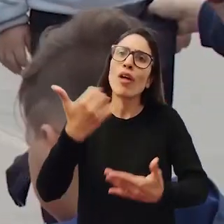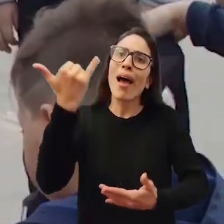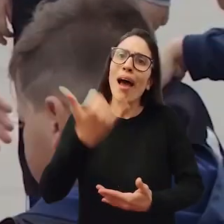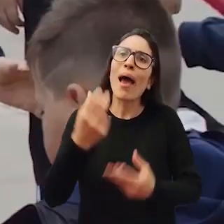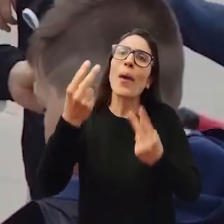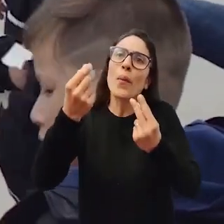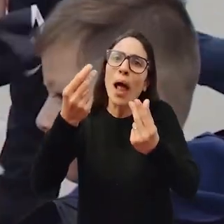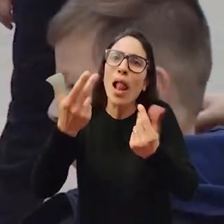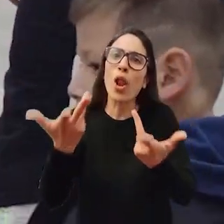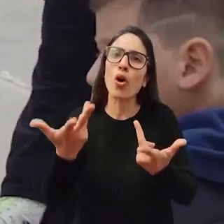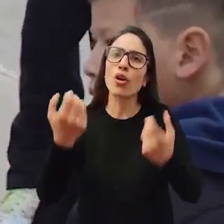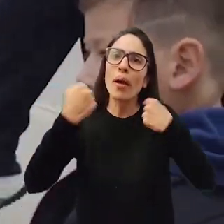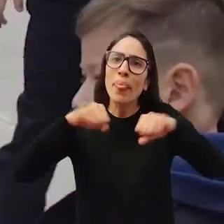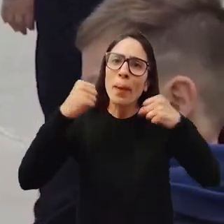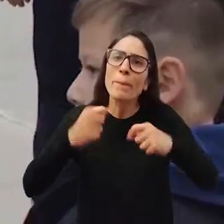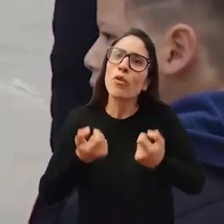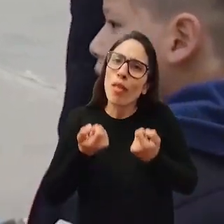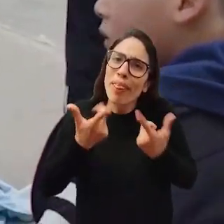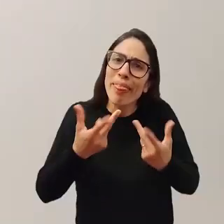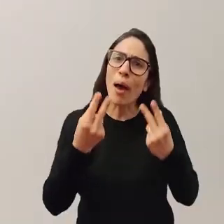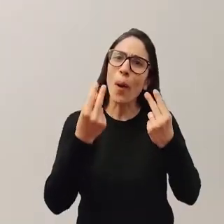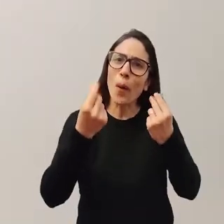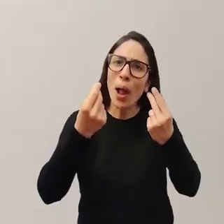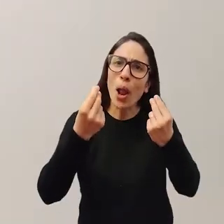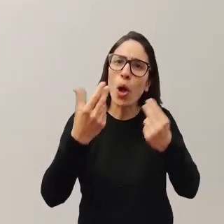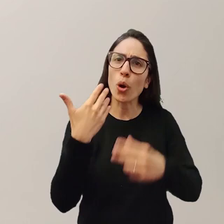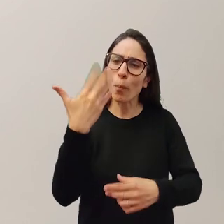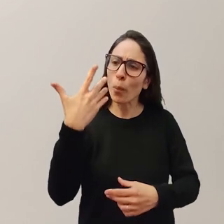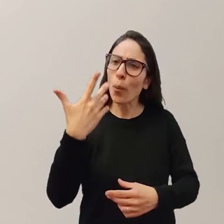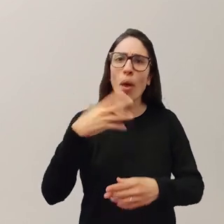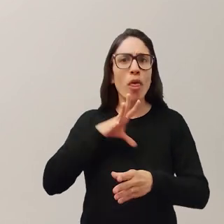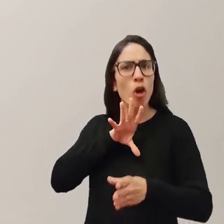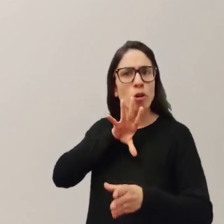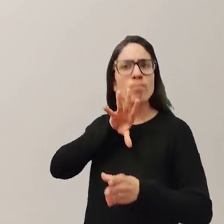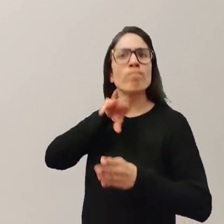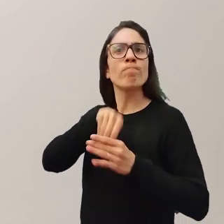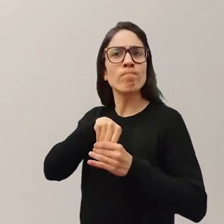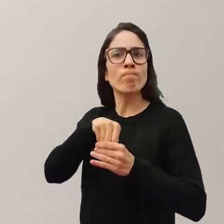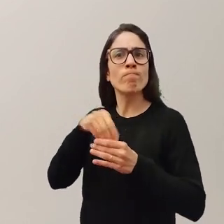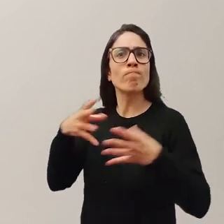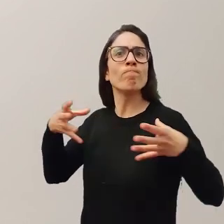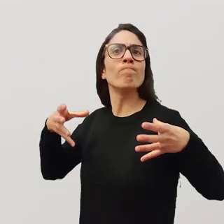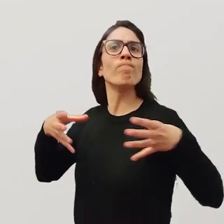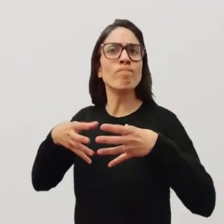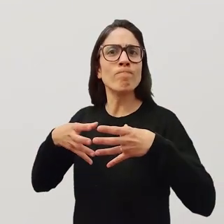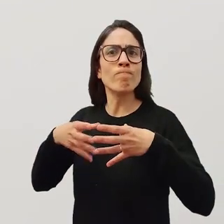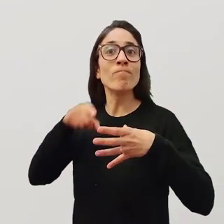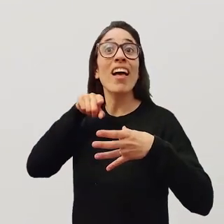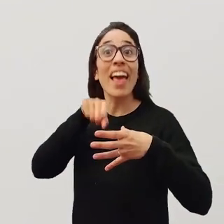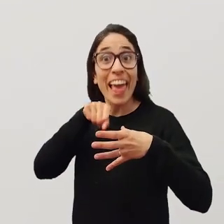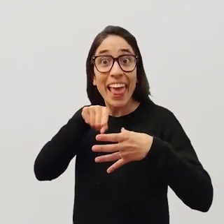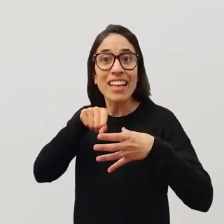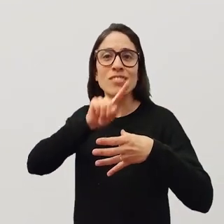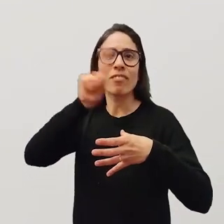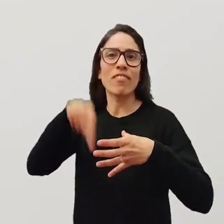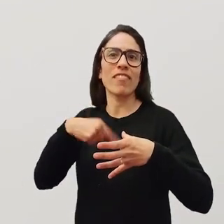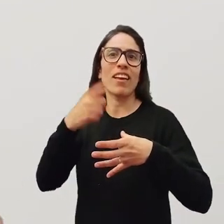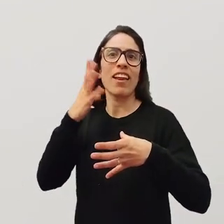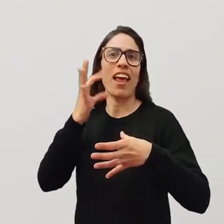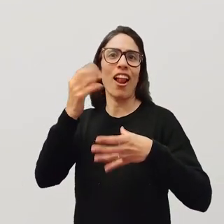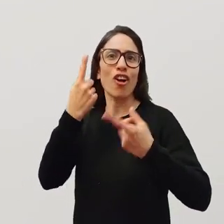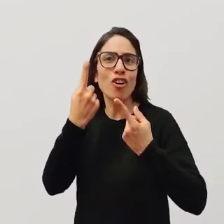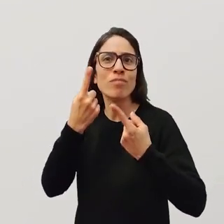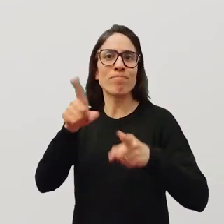tener un lugar de pertenencia y se sienta que le dan bolilla y todo, quizás podemos hacer una diferencia y que